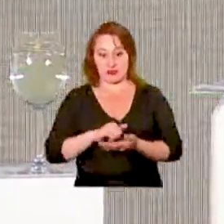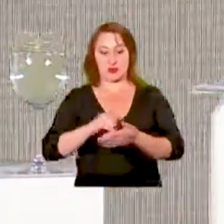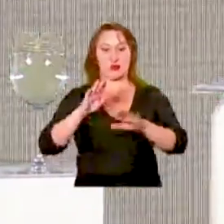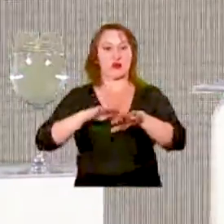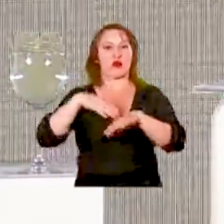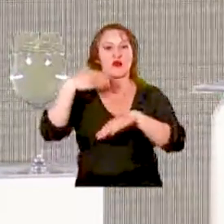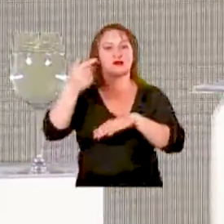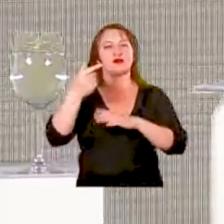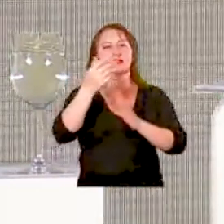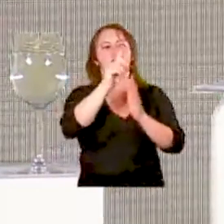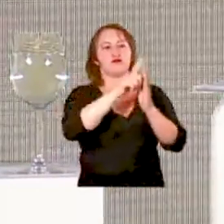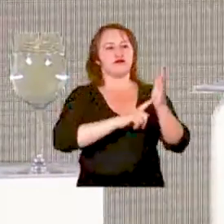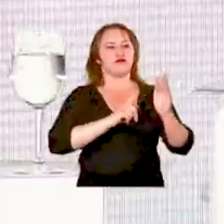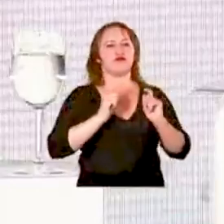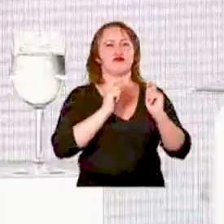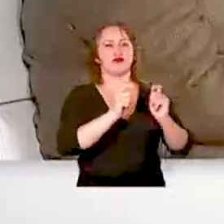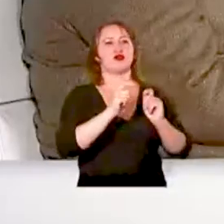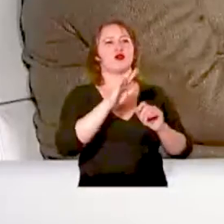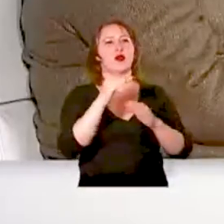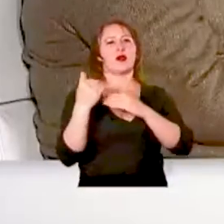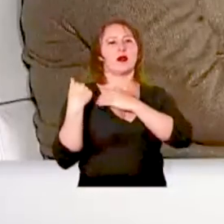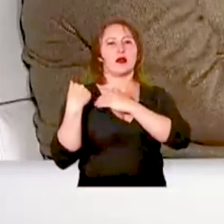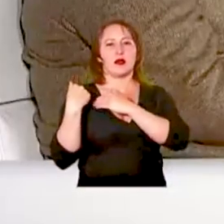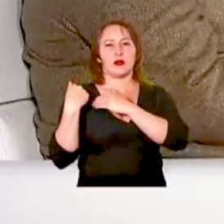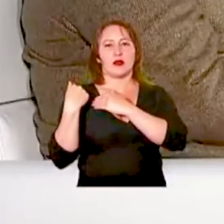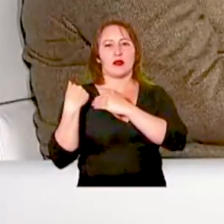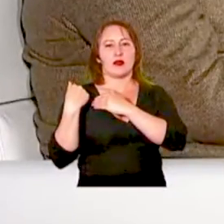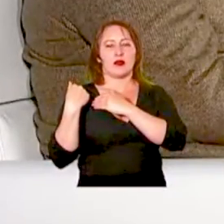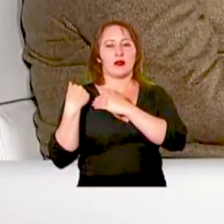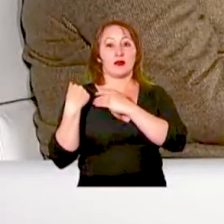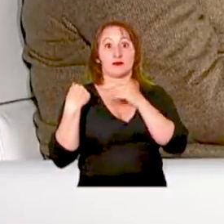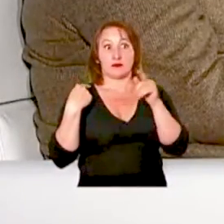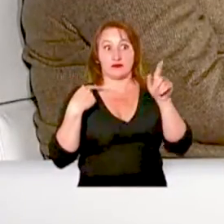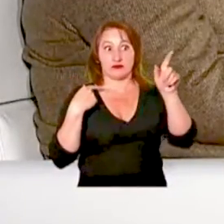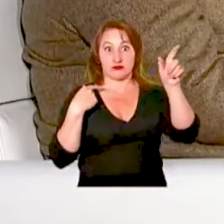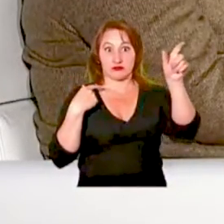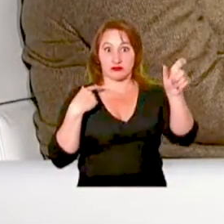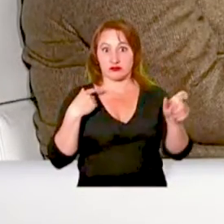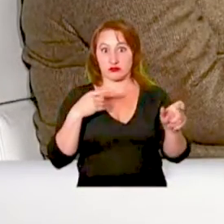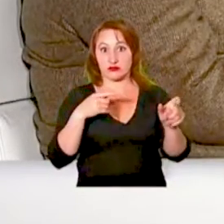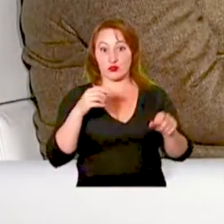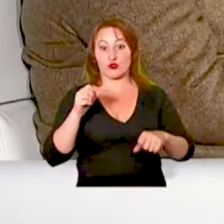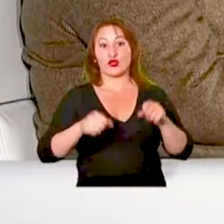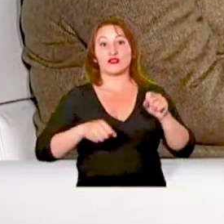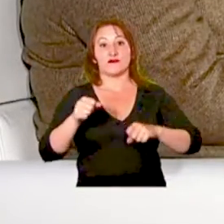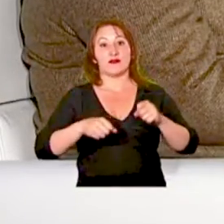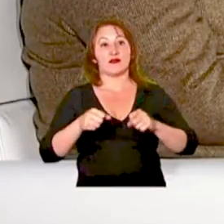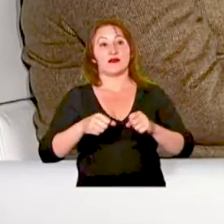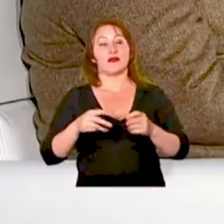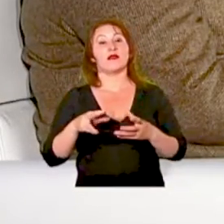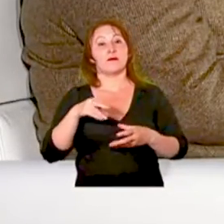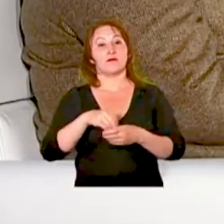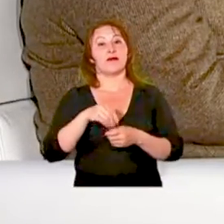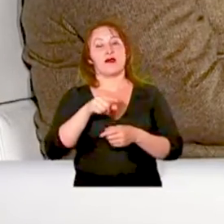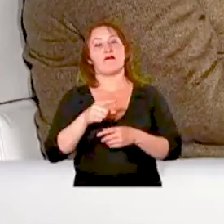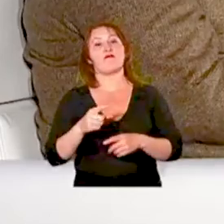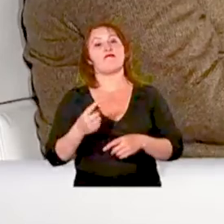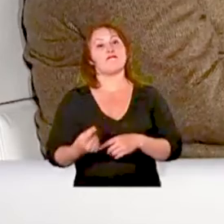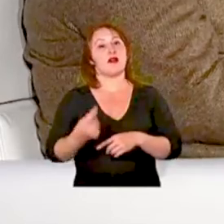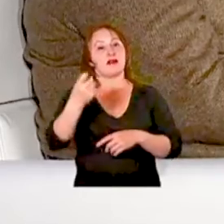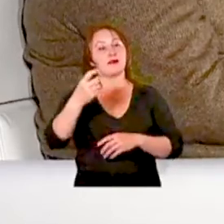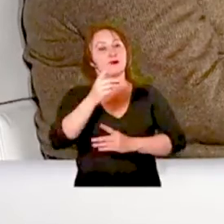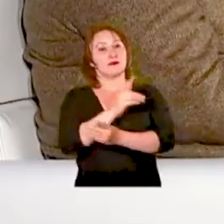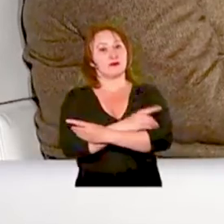dictar pliego de cargos y considerar que el sujeto disciplinable está posiblemente incurso en una falta